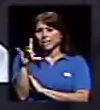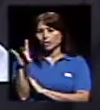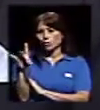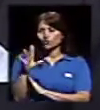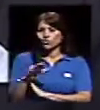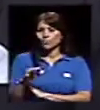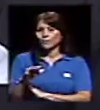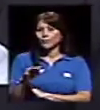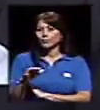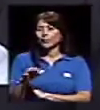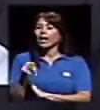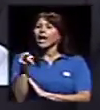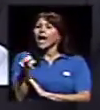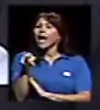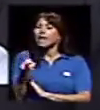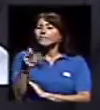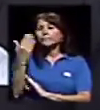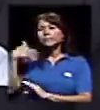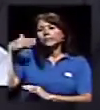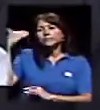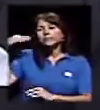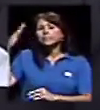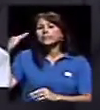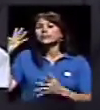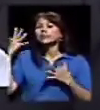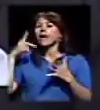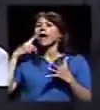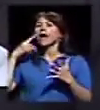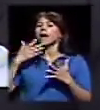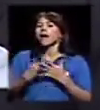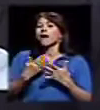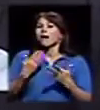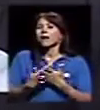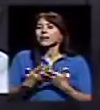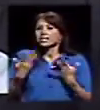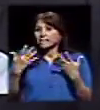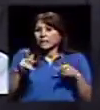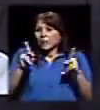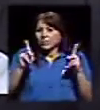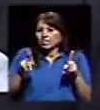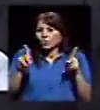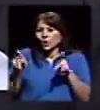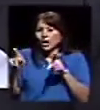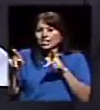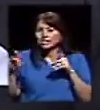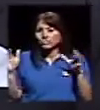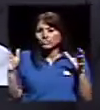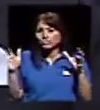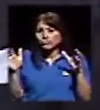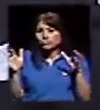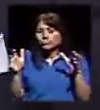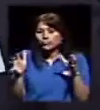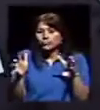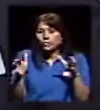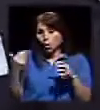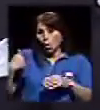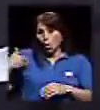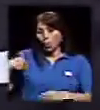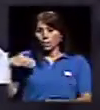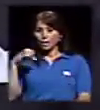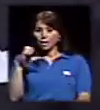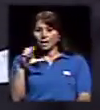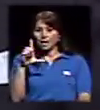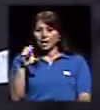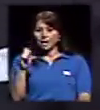hay las primeras, digamos, evidencias de que ya hay una agrupación de población ahí. Don Cleto González Víquez, que